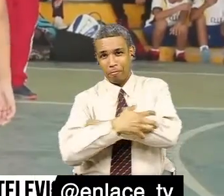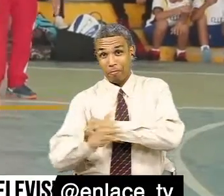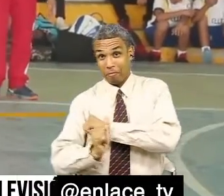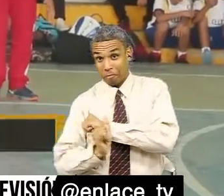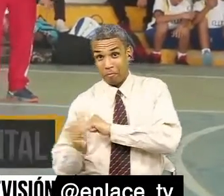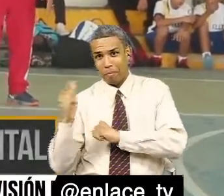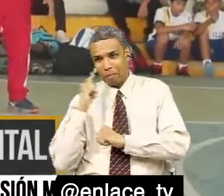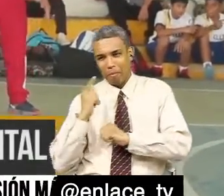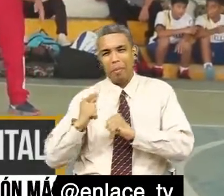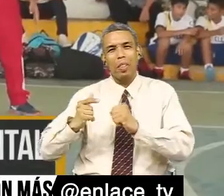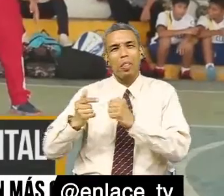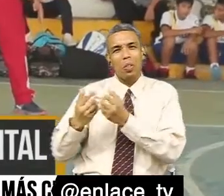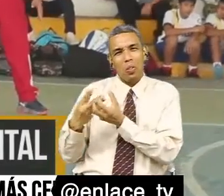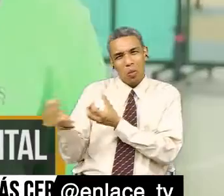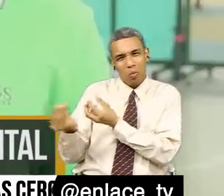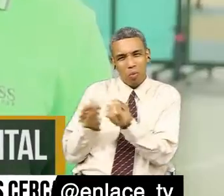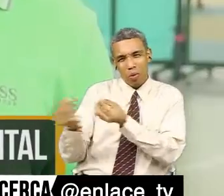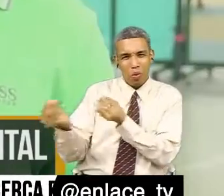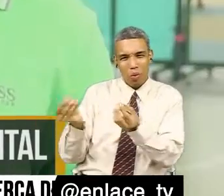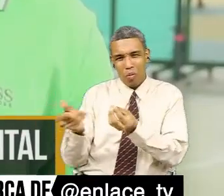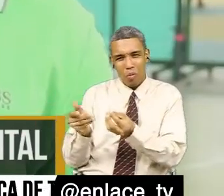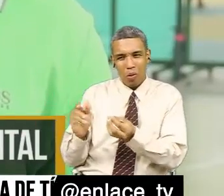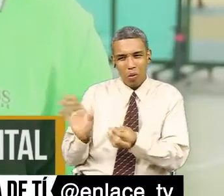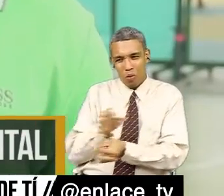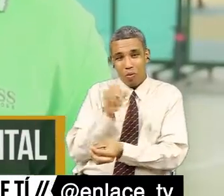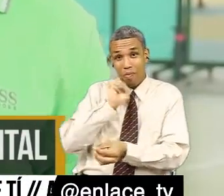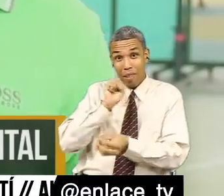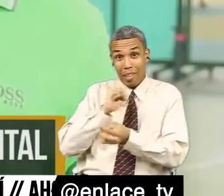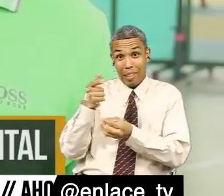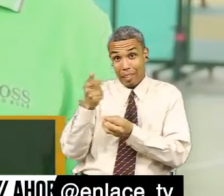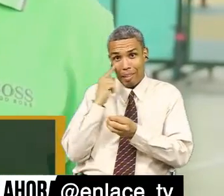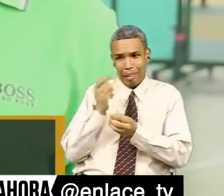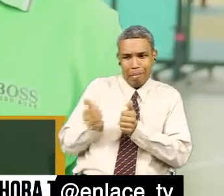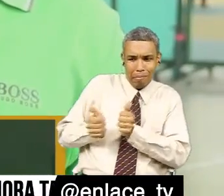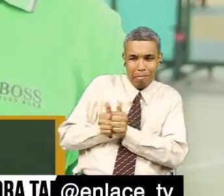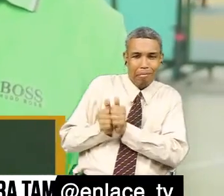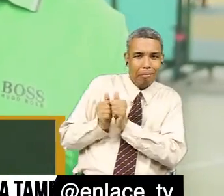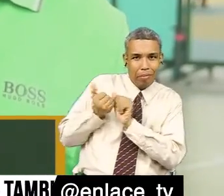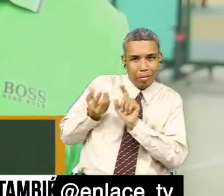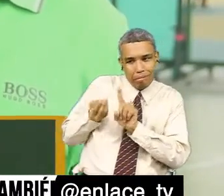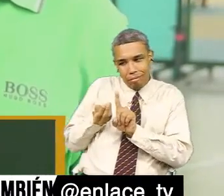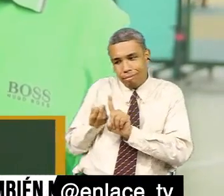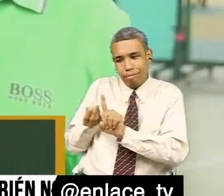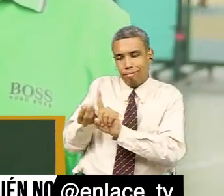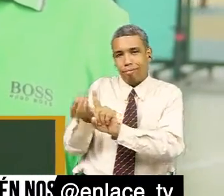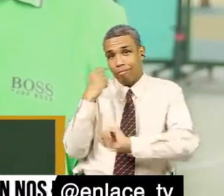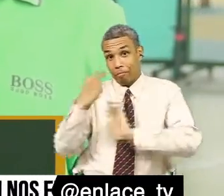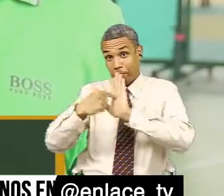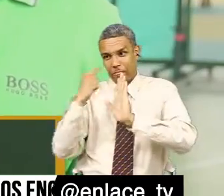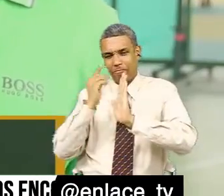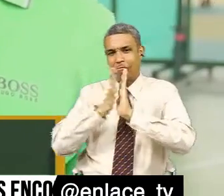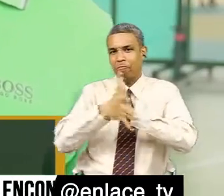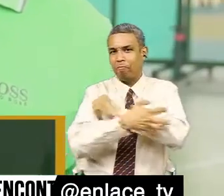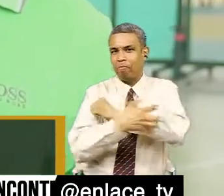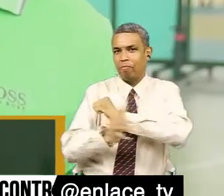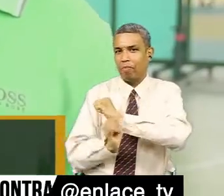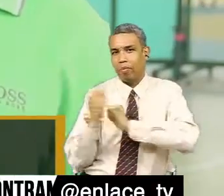zonal intercolegiado. La verdad, muy contento porque el deporte barranqueño sigue creciendo, en este caso el deporte